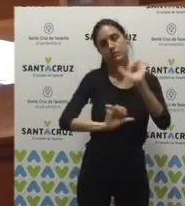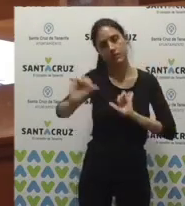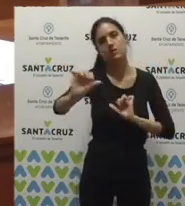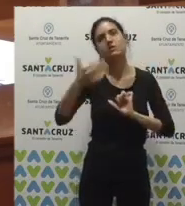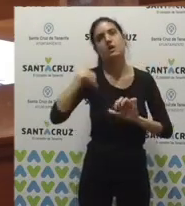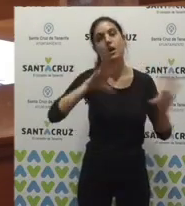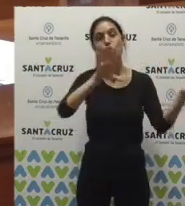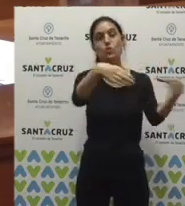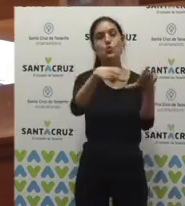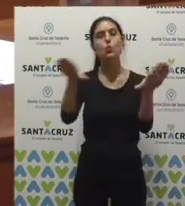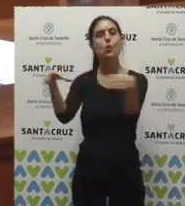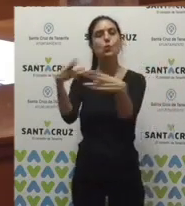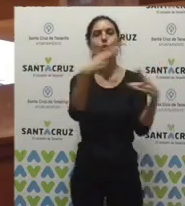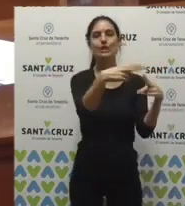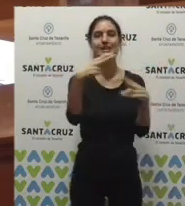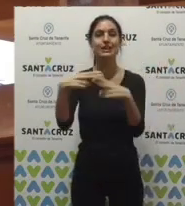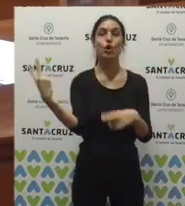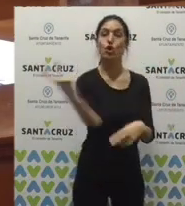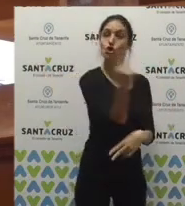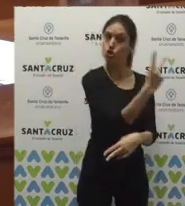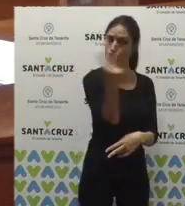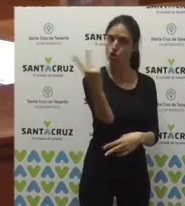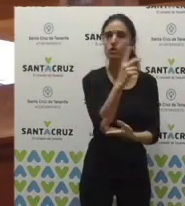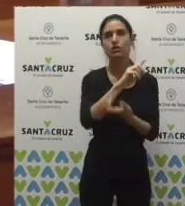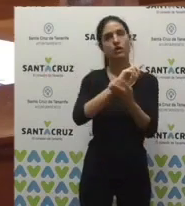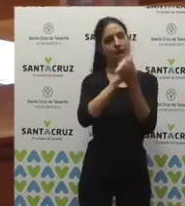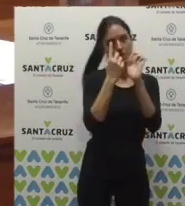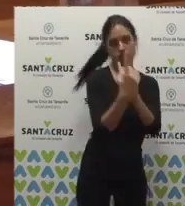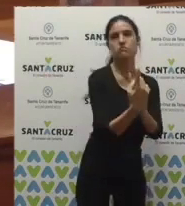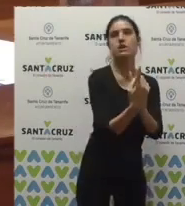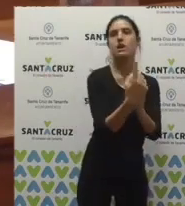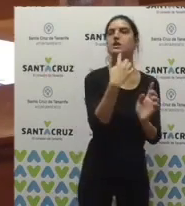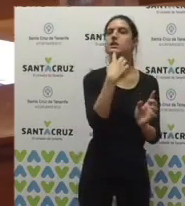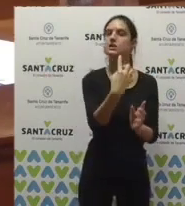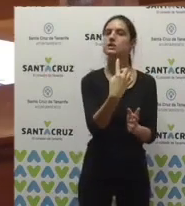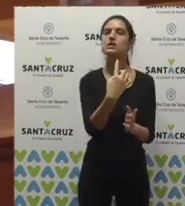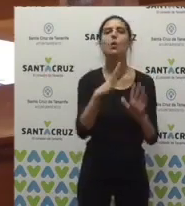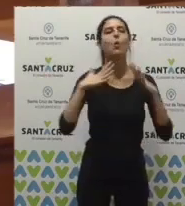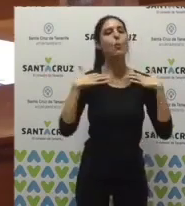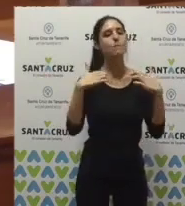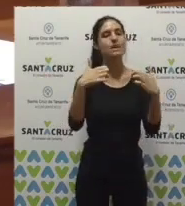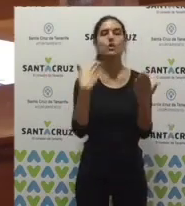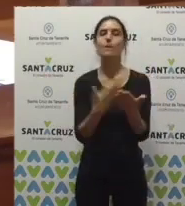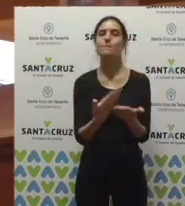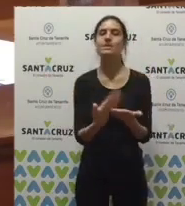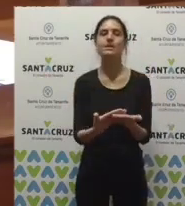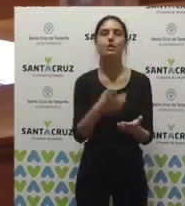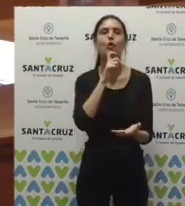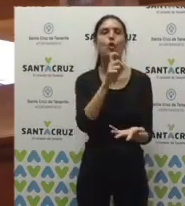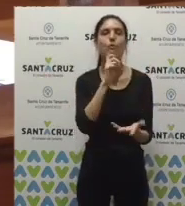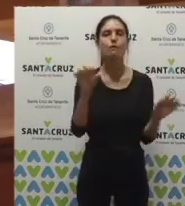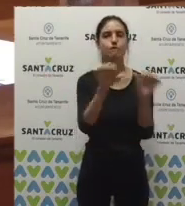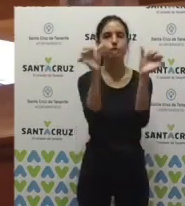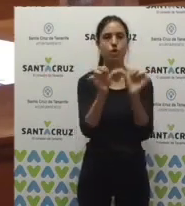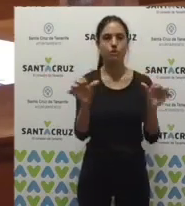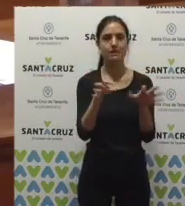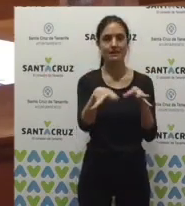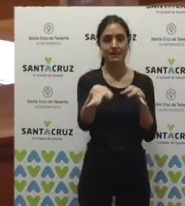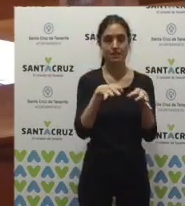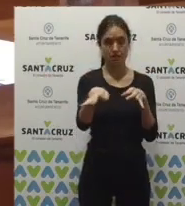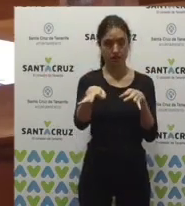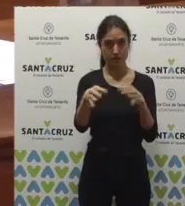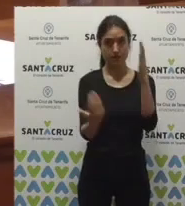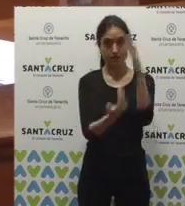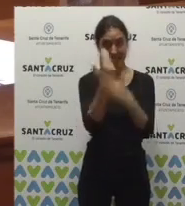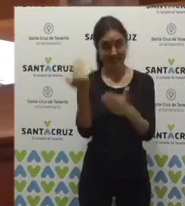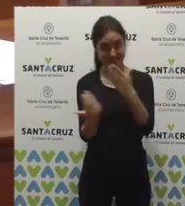políticos que modifican su posición y piden un pleno de forma telemática y unos días después de eso